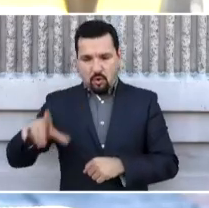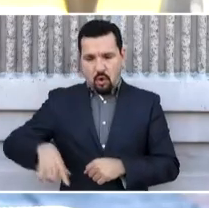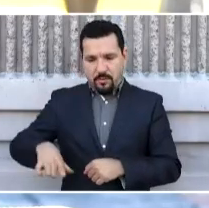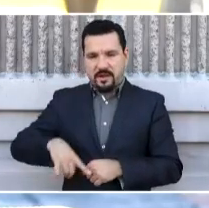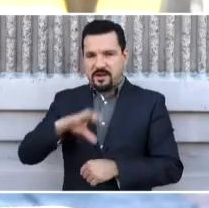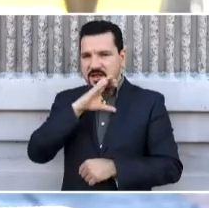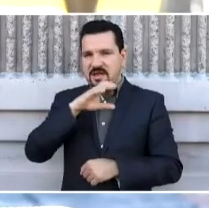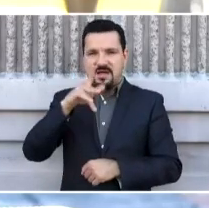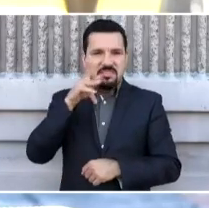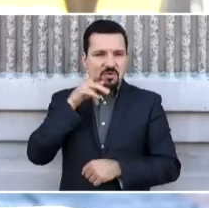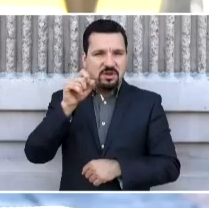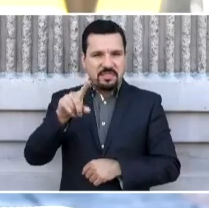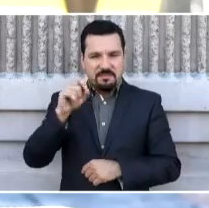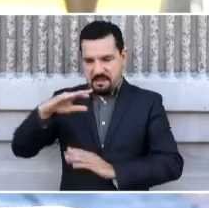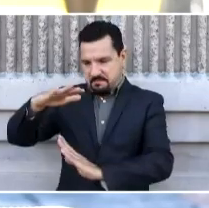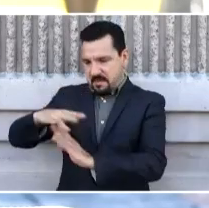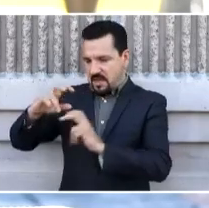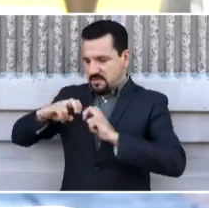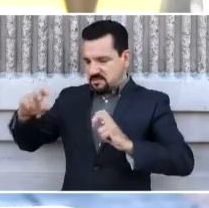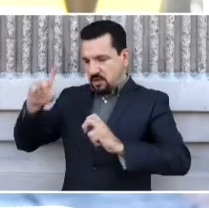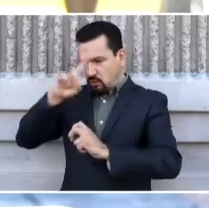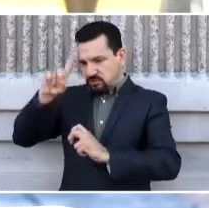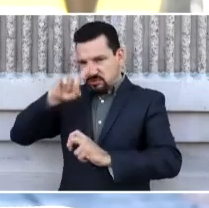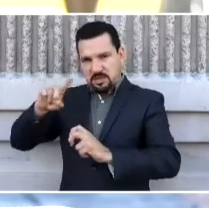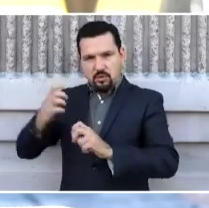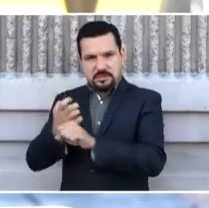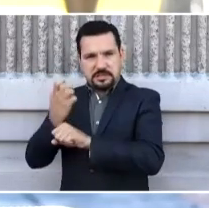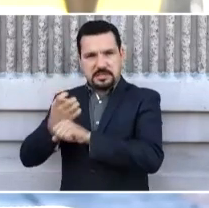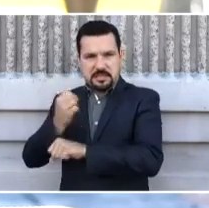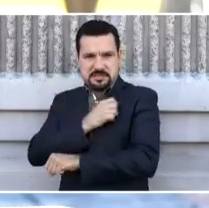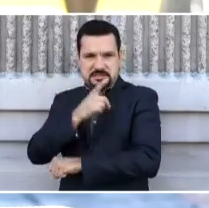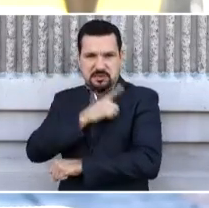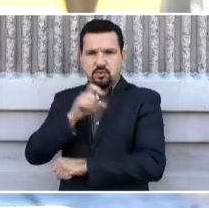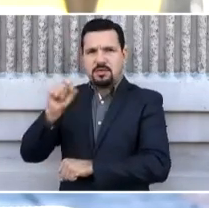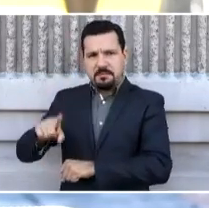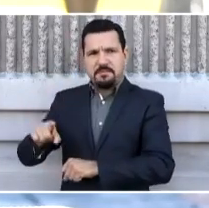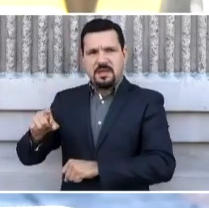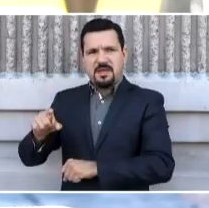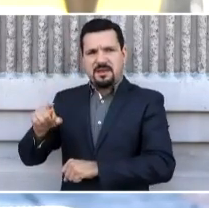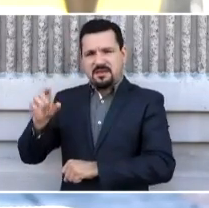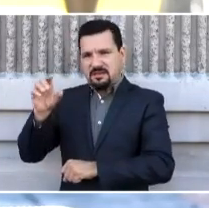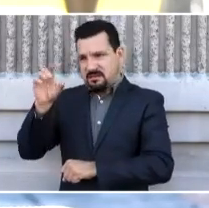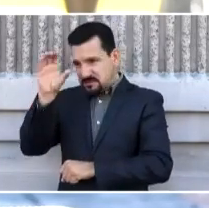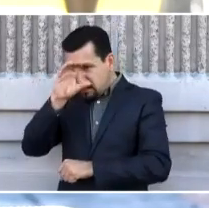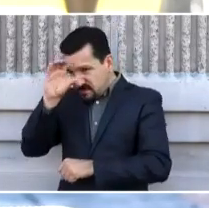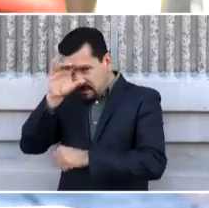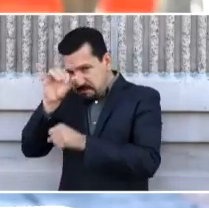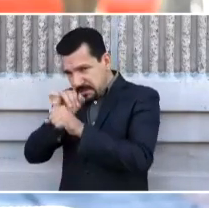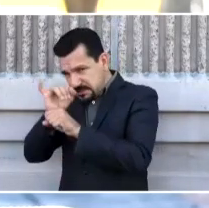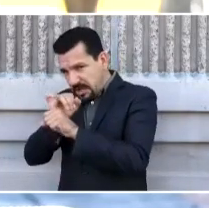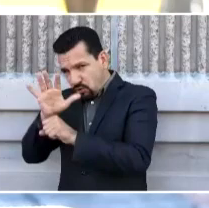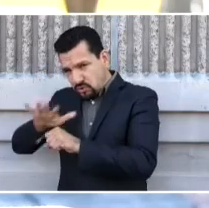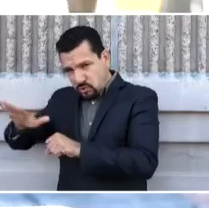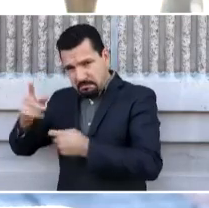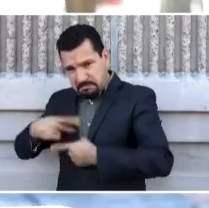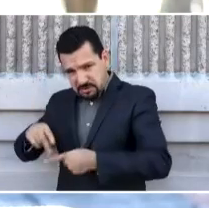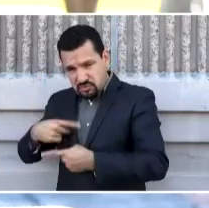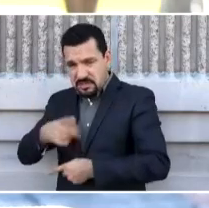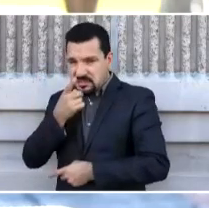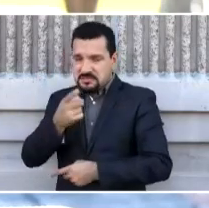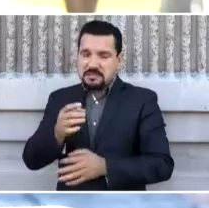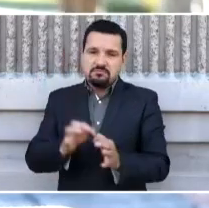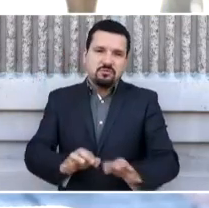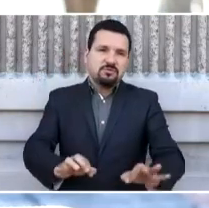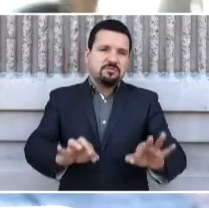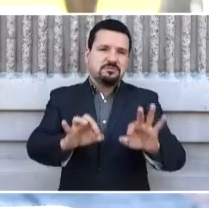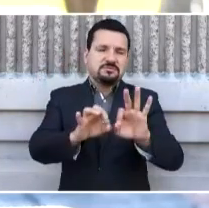gobernadora y que el Consejo de Salud ha establecido y que los académicos, por supuesto, nos han dicho, es que es fundamental